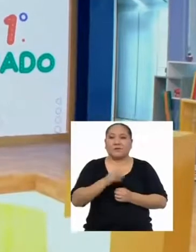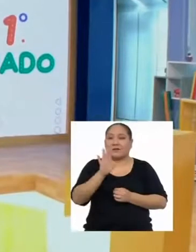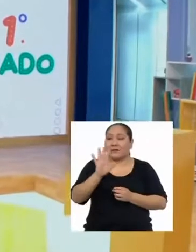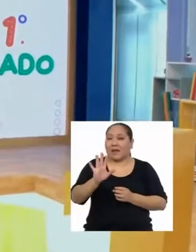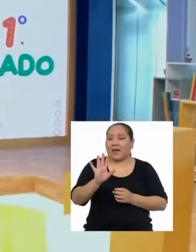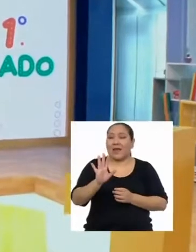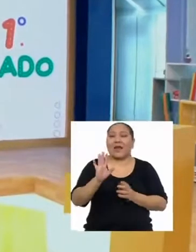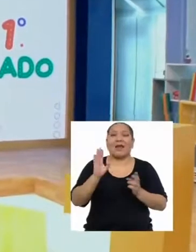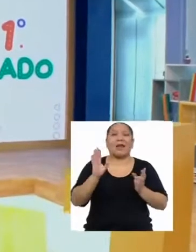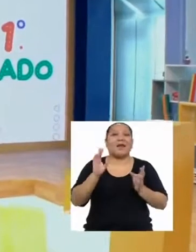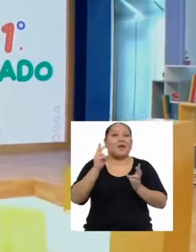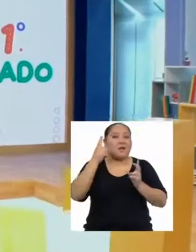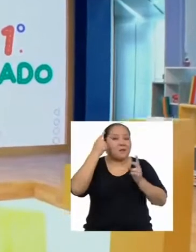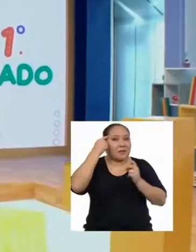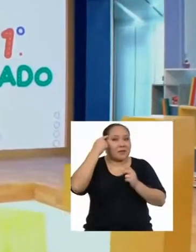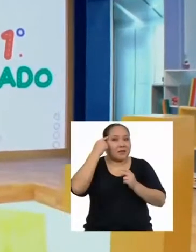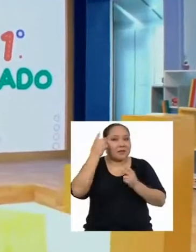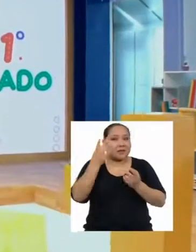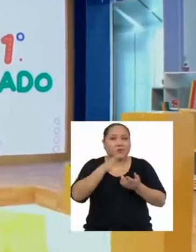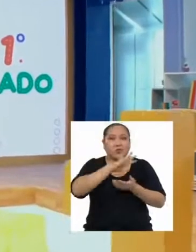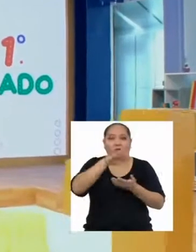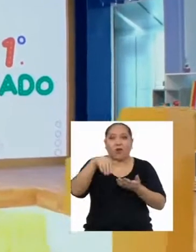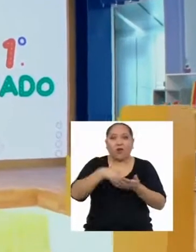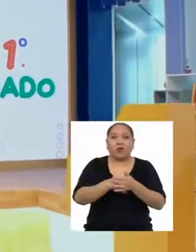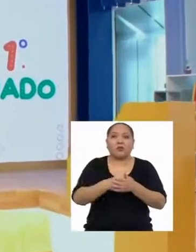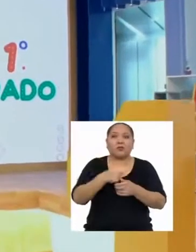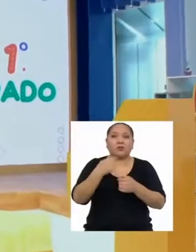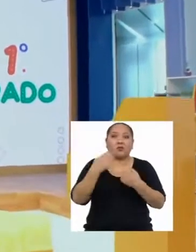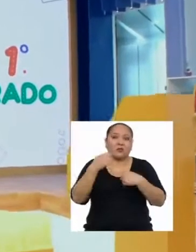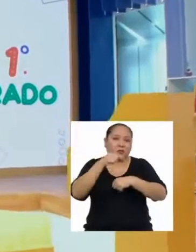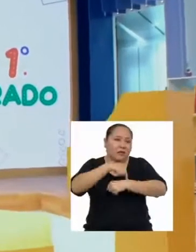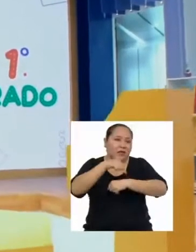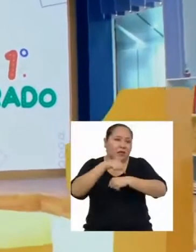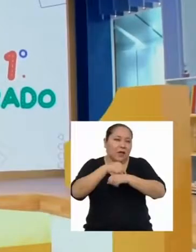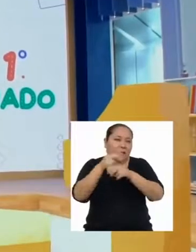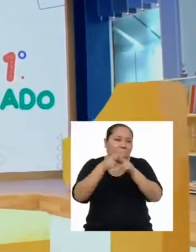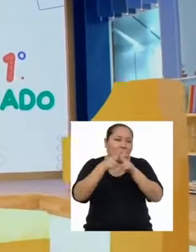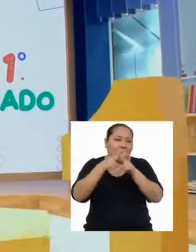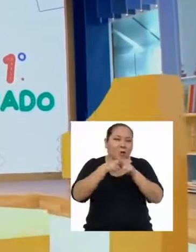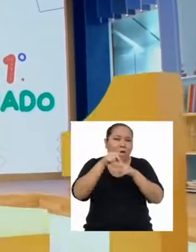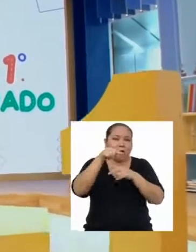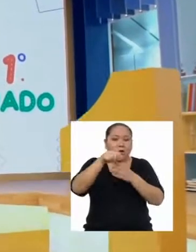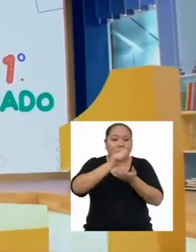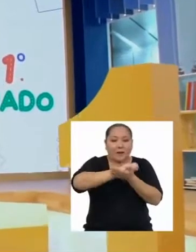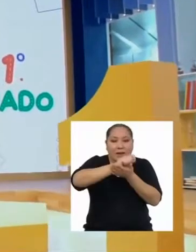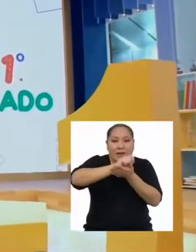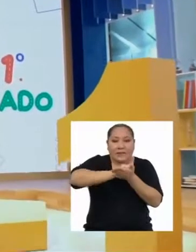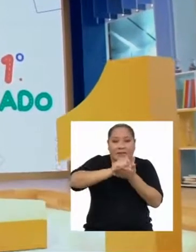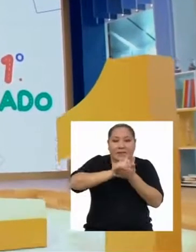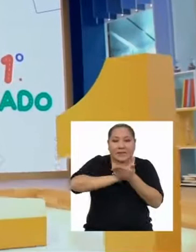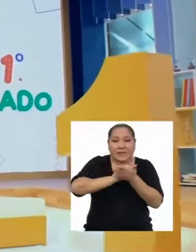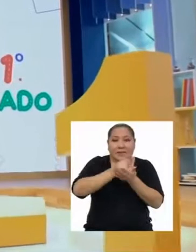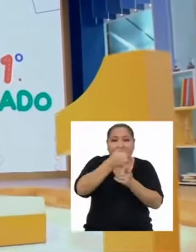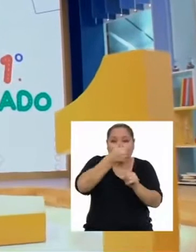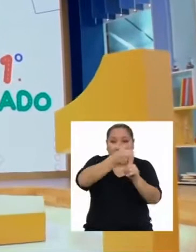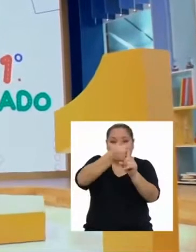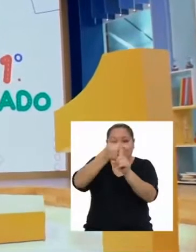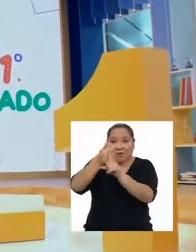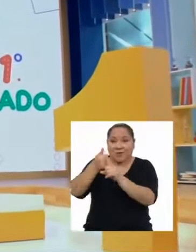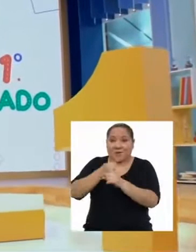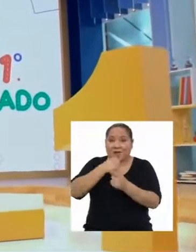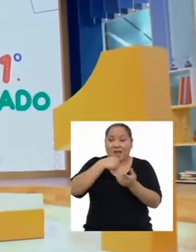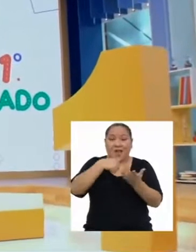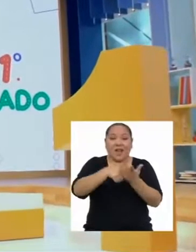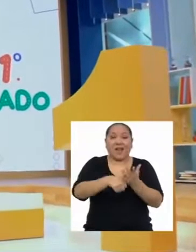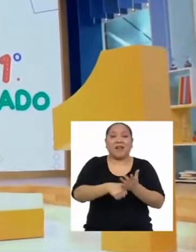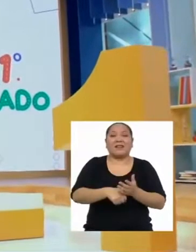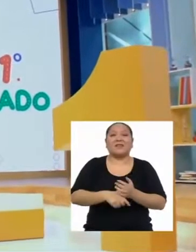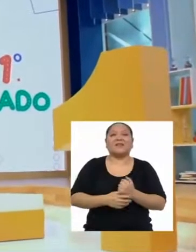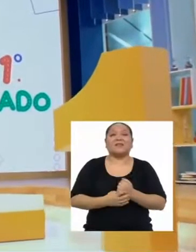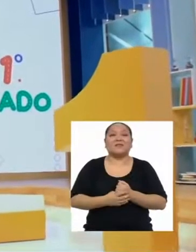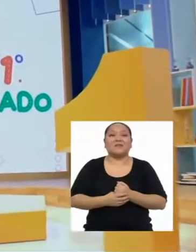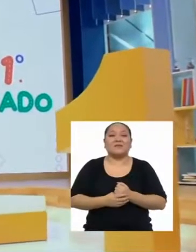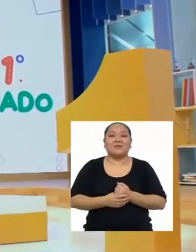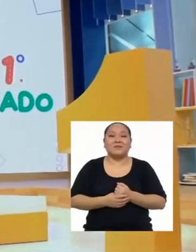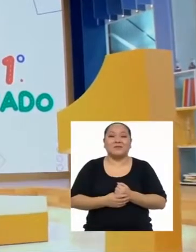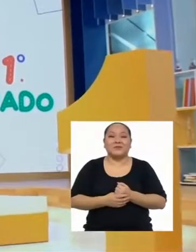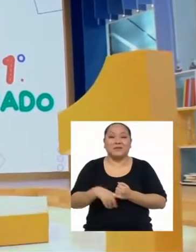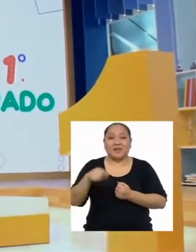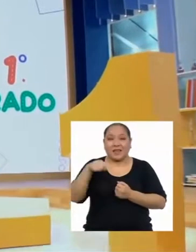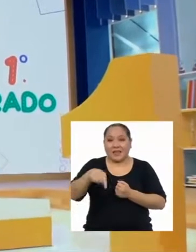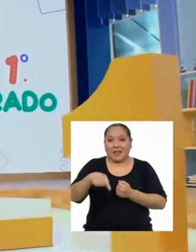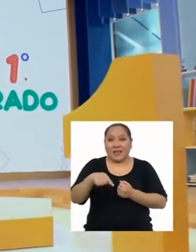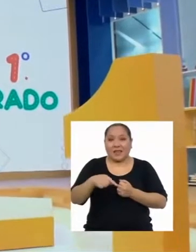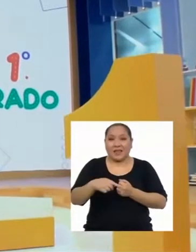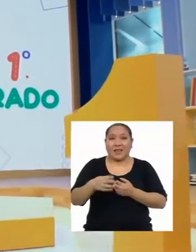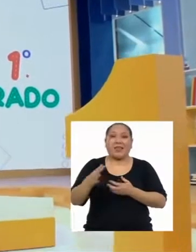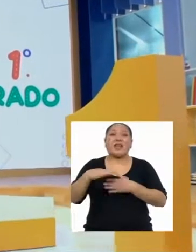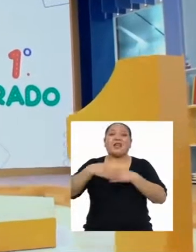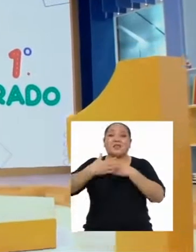todas y todos nos tomamos unos minutos para escribir nuestras cartas? De esa manera las revisamos